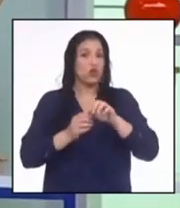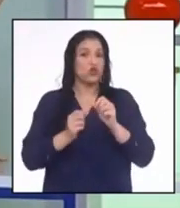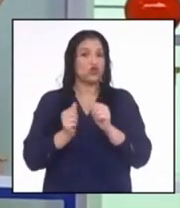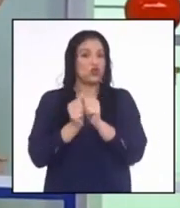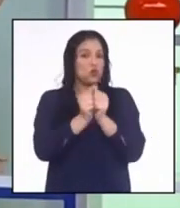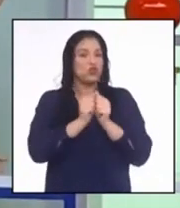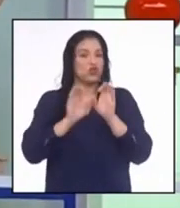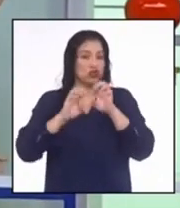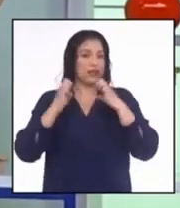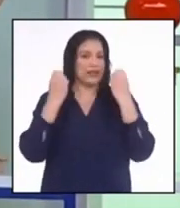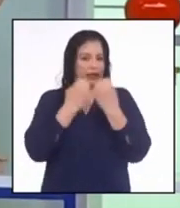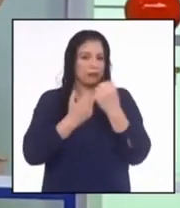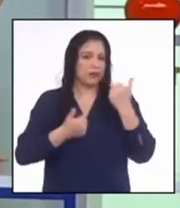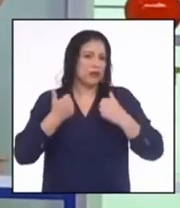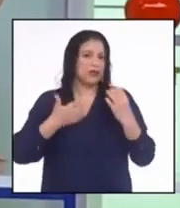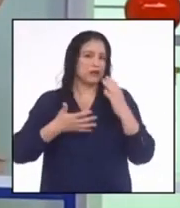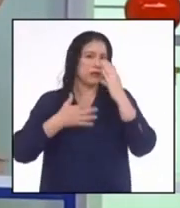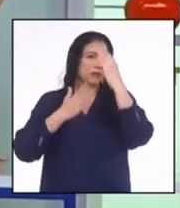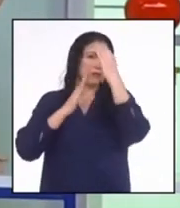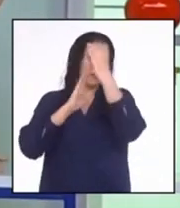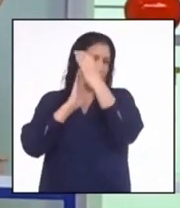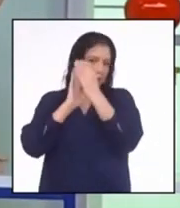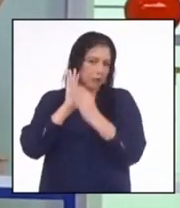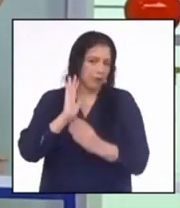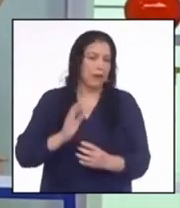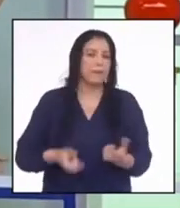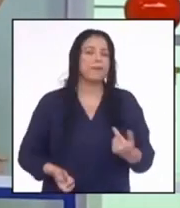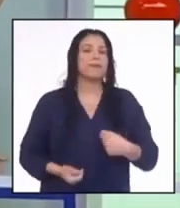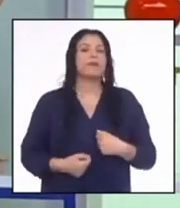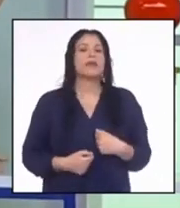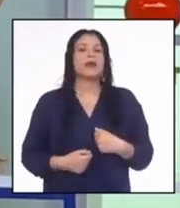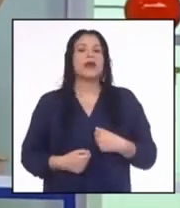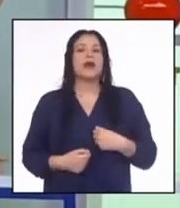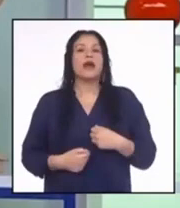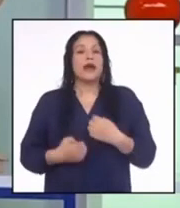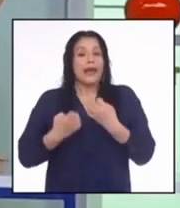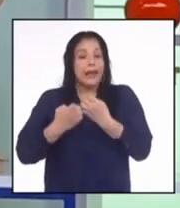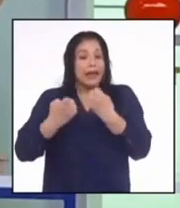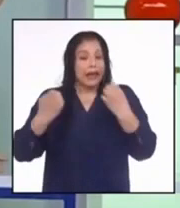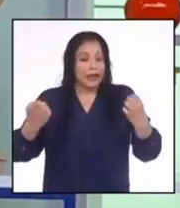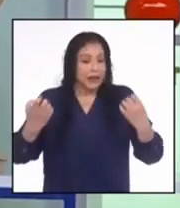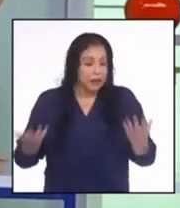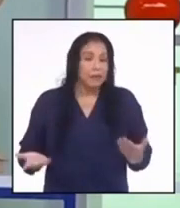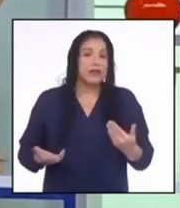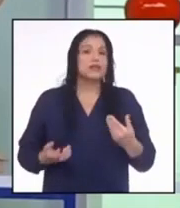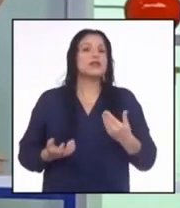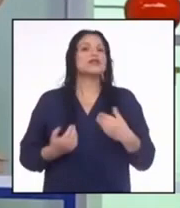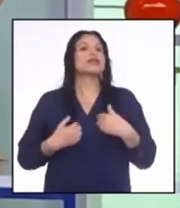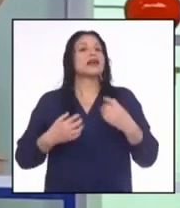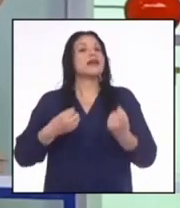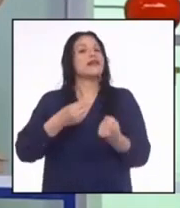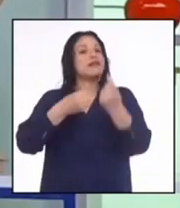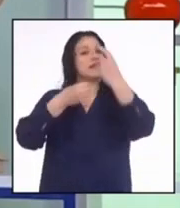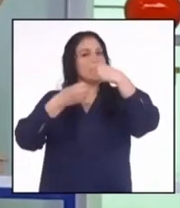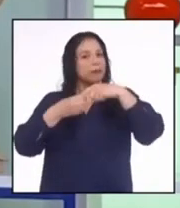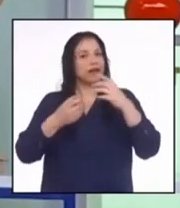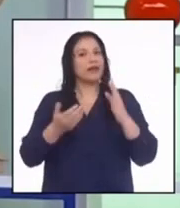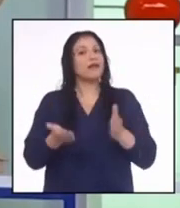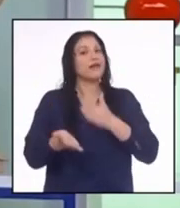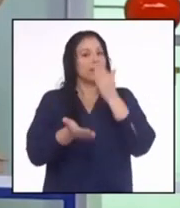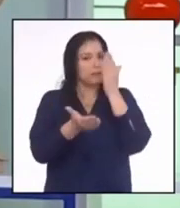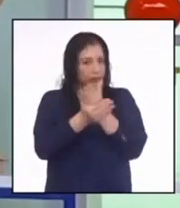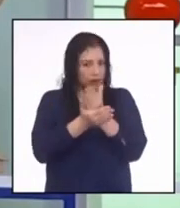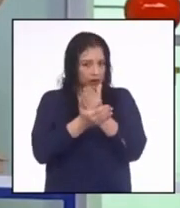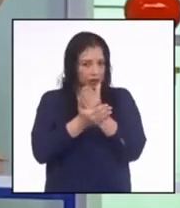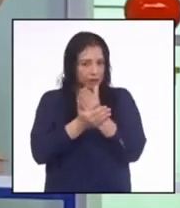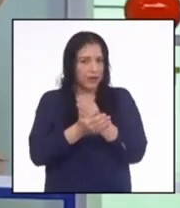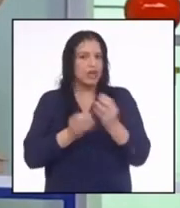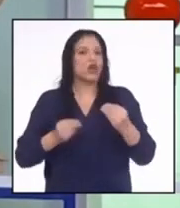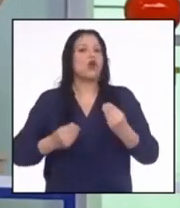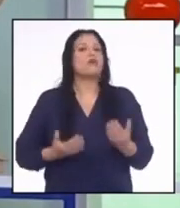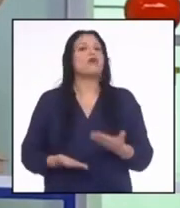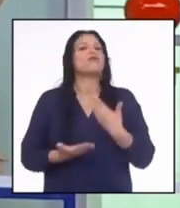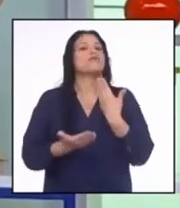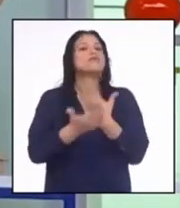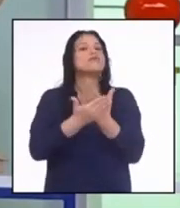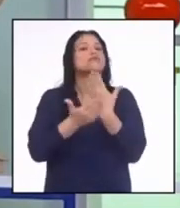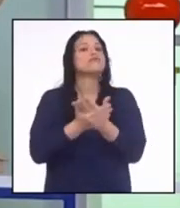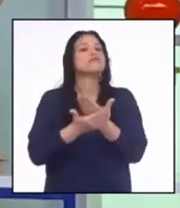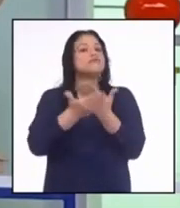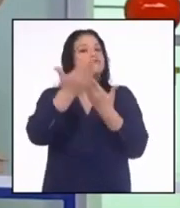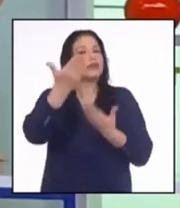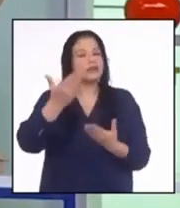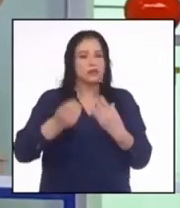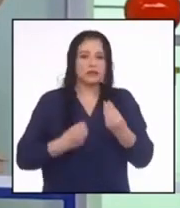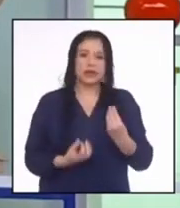los criterios a tener en cuenta para tu reto son los elementos o componentes que intervienen en el conflicto y los sustentos basados